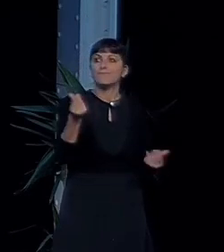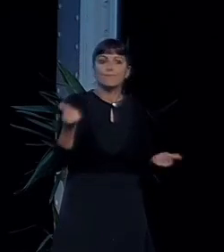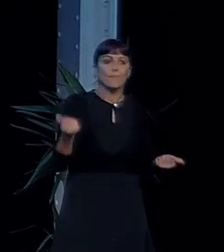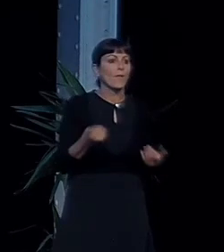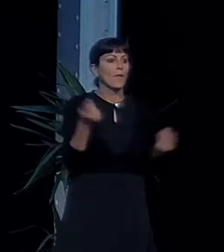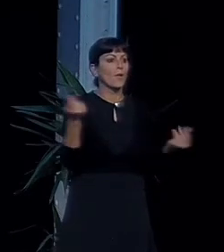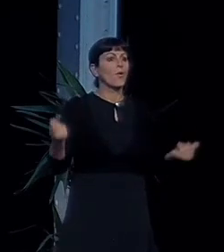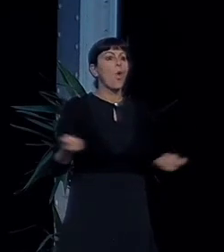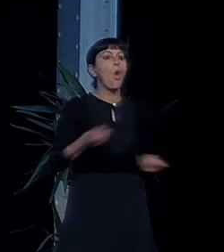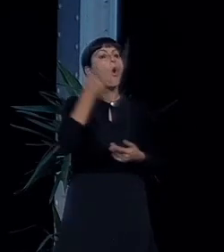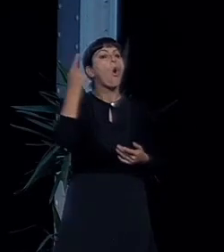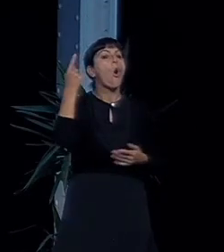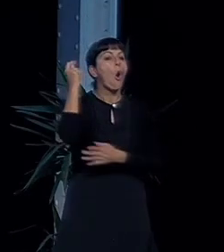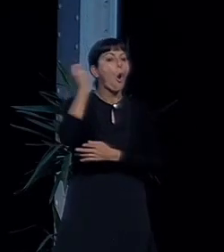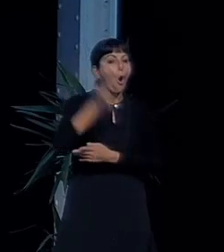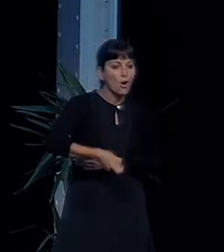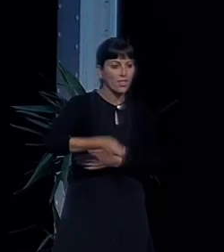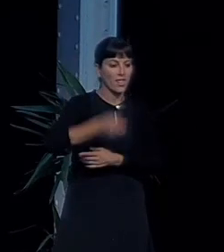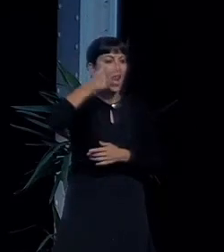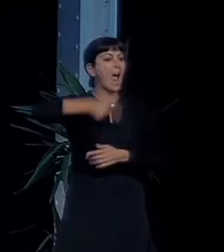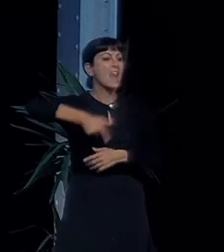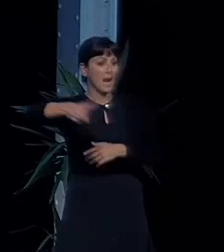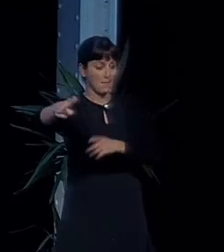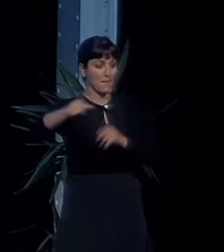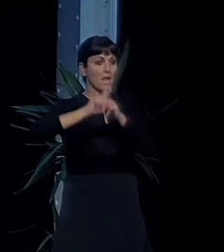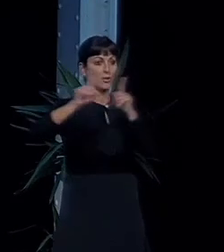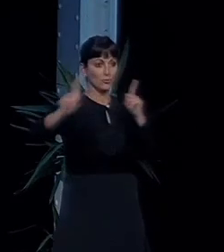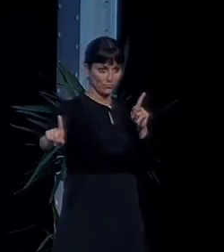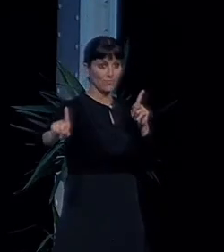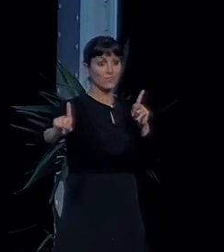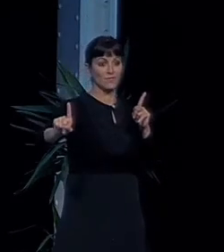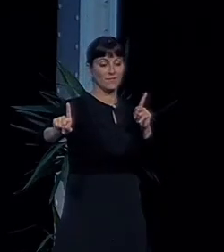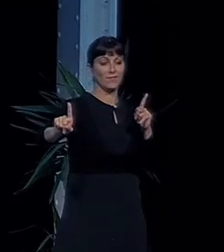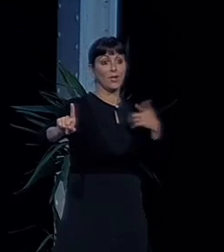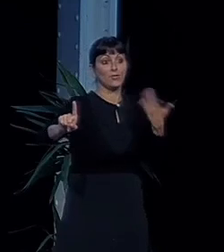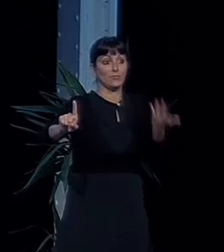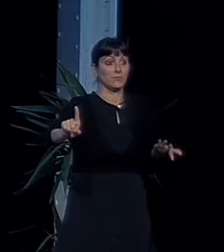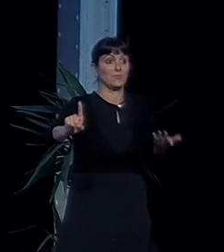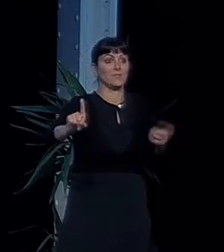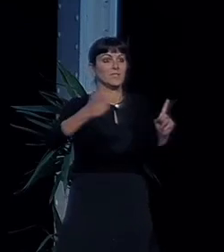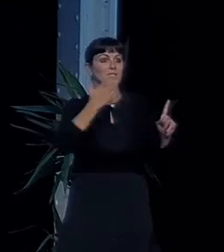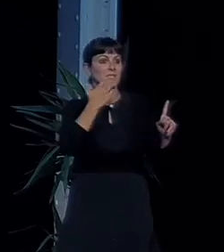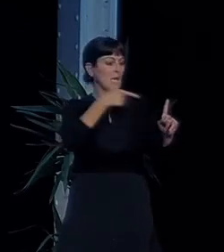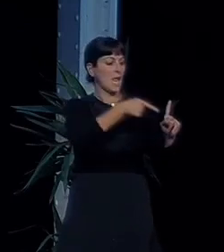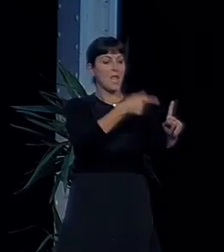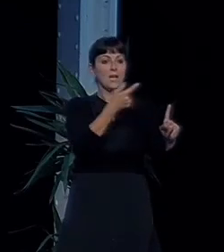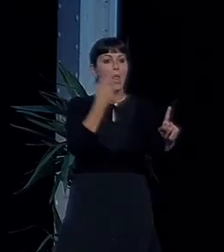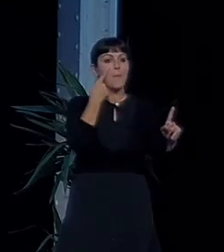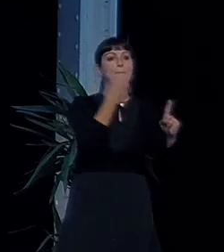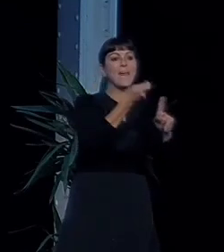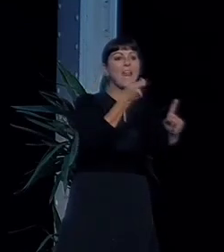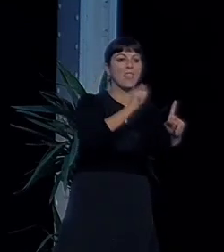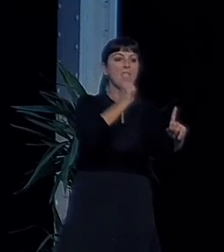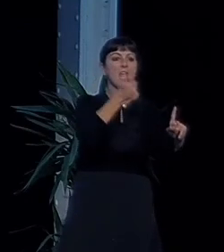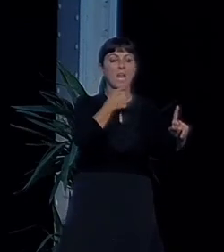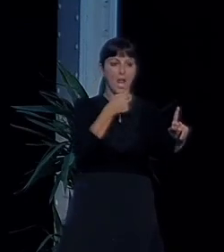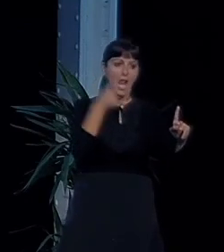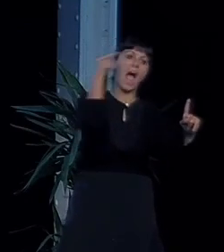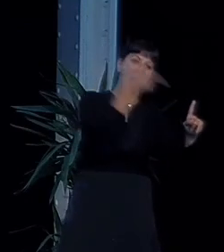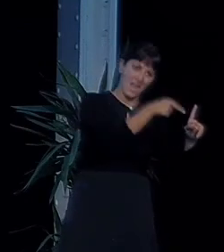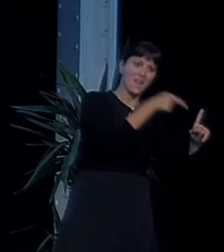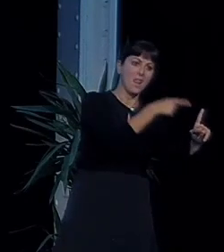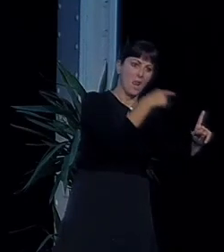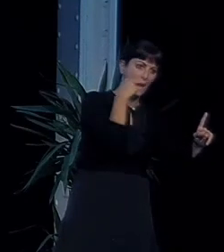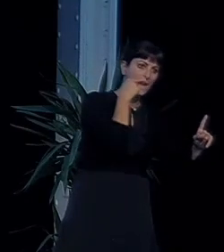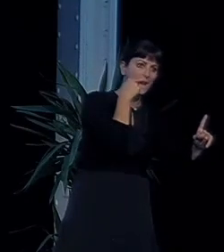una orden de alejamiento, una política pública que estuviese respetando nuestros derechos por encima de los agresores, es que la vigilancia se le pone al agresor y no a la